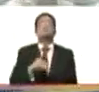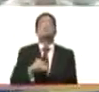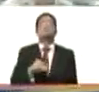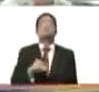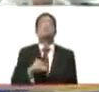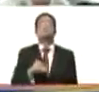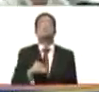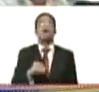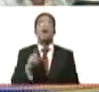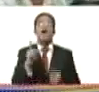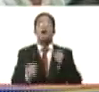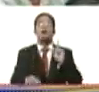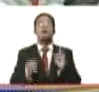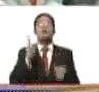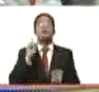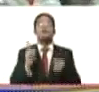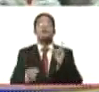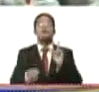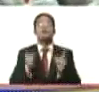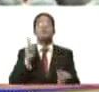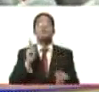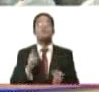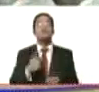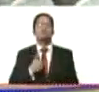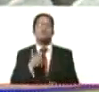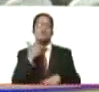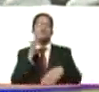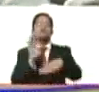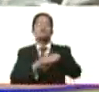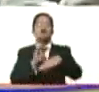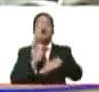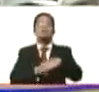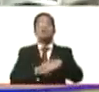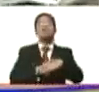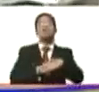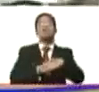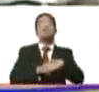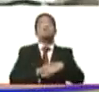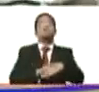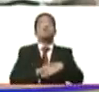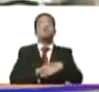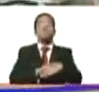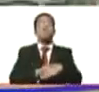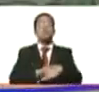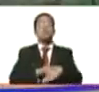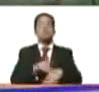A veces, yo les digo lo siguiente. A veces yo digo esto,